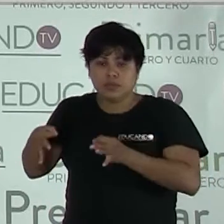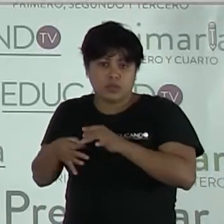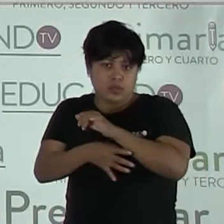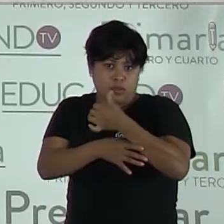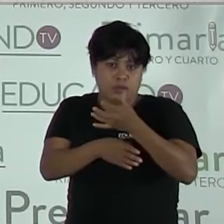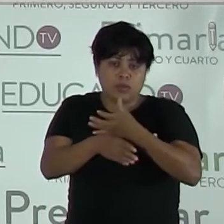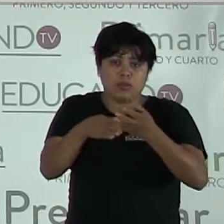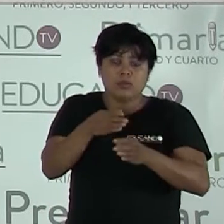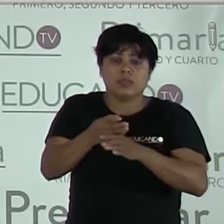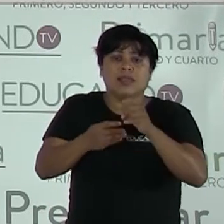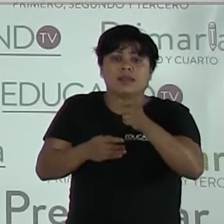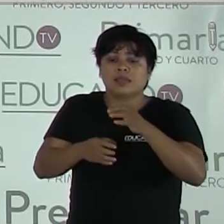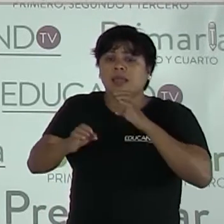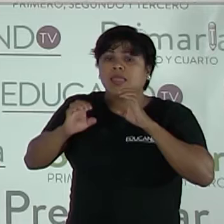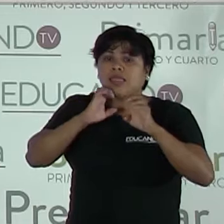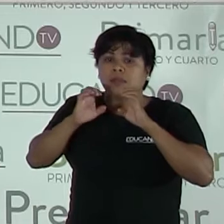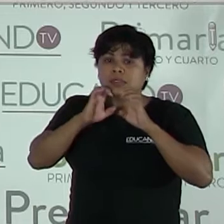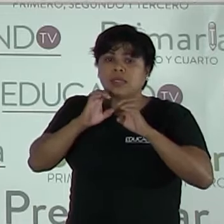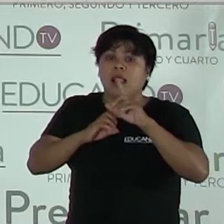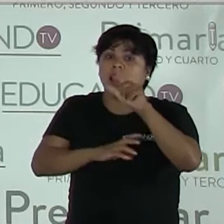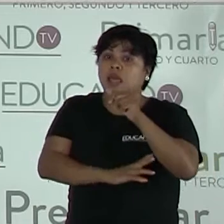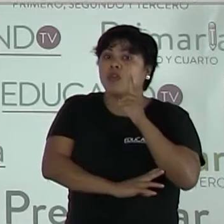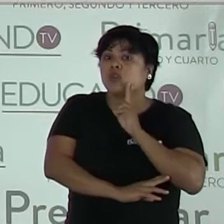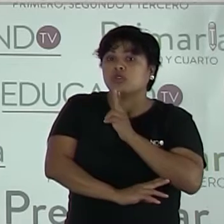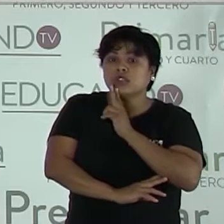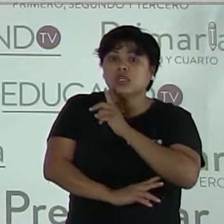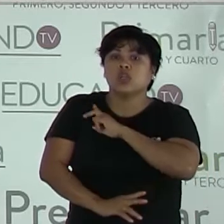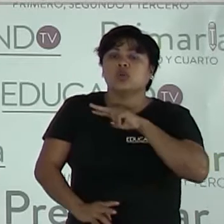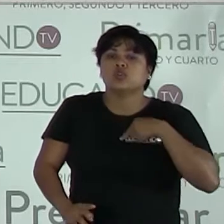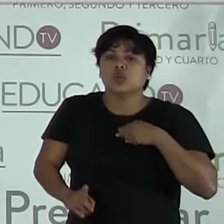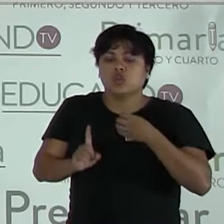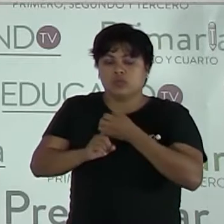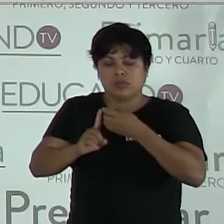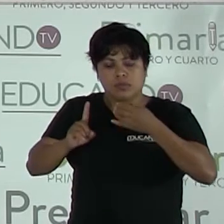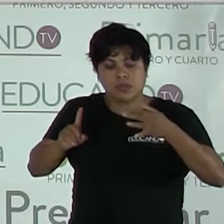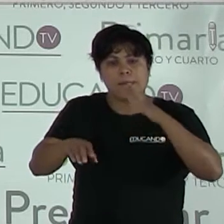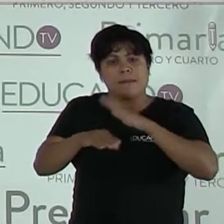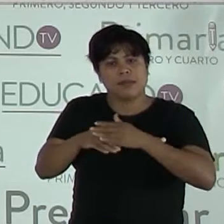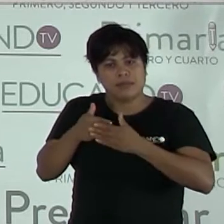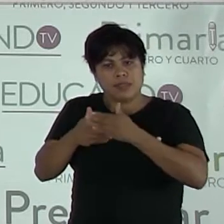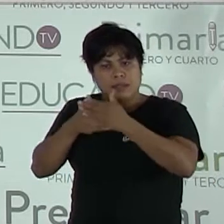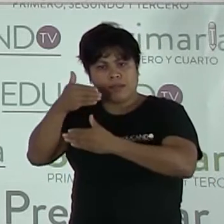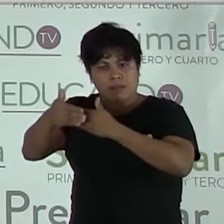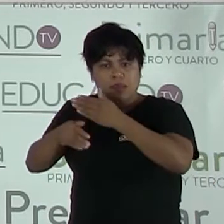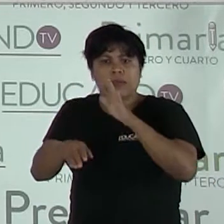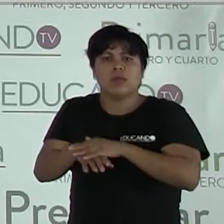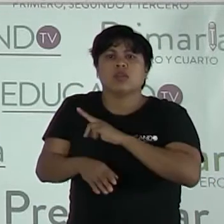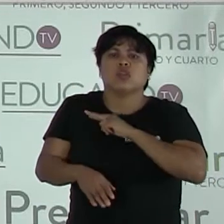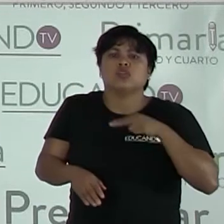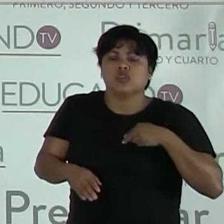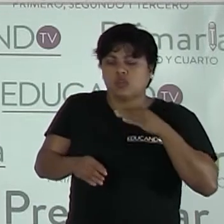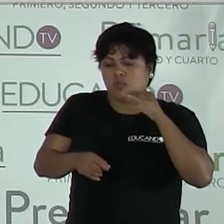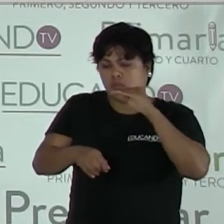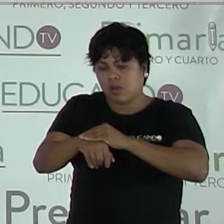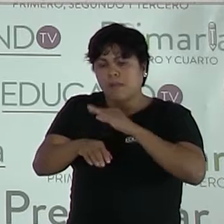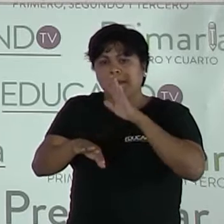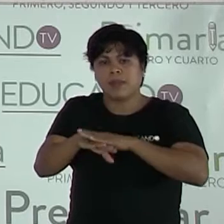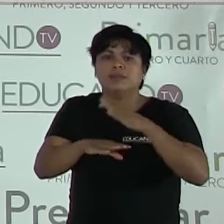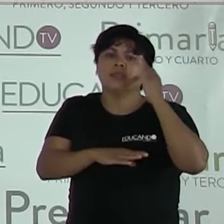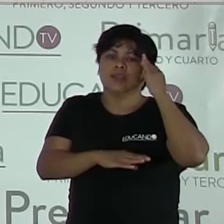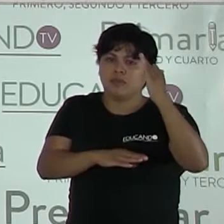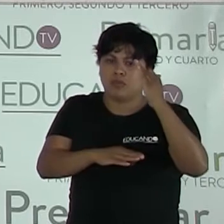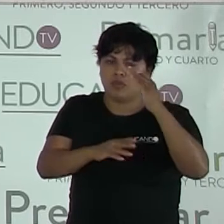es la entrevista. La noticia la vamos a narrar un poquito más adelante porque es donde vamos a abundar más acerca del